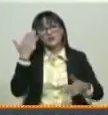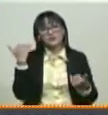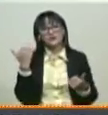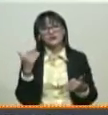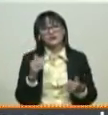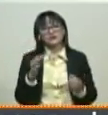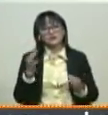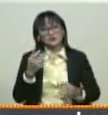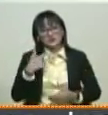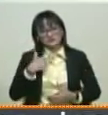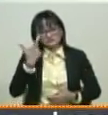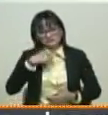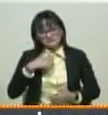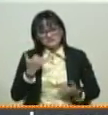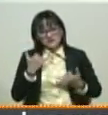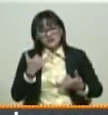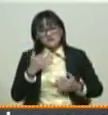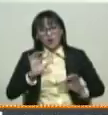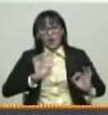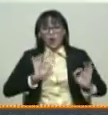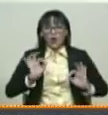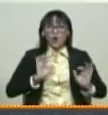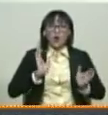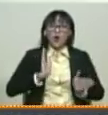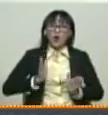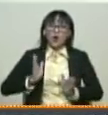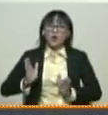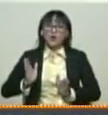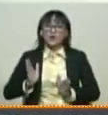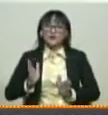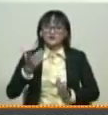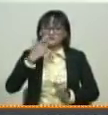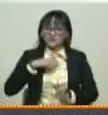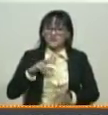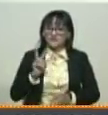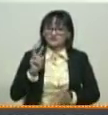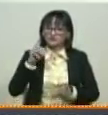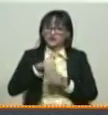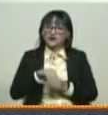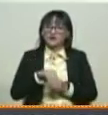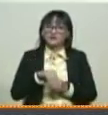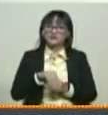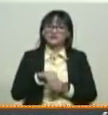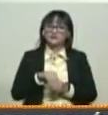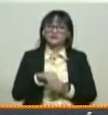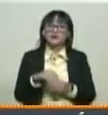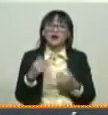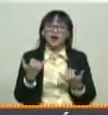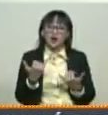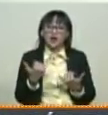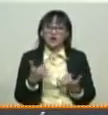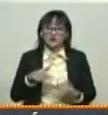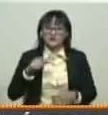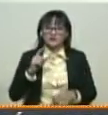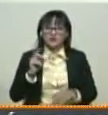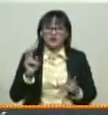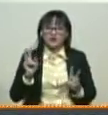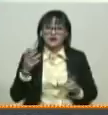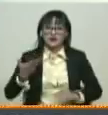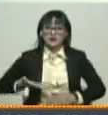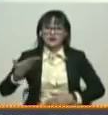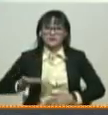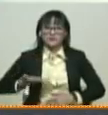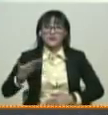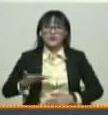la decencia, con el saneamiento y el orden que Venezuela necesita. Yo creo que hemos dado un paso importante el día de hoy,